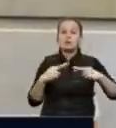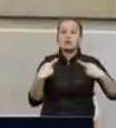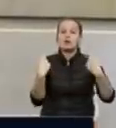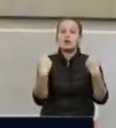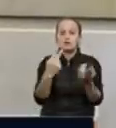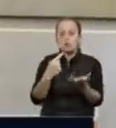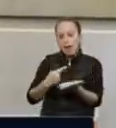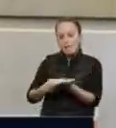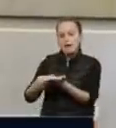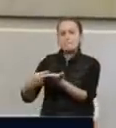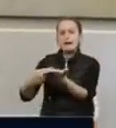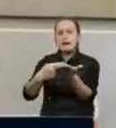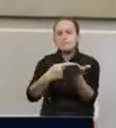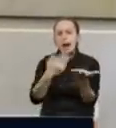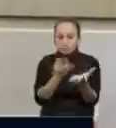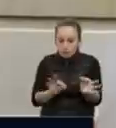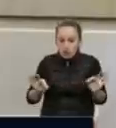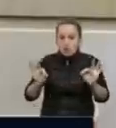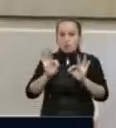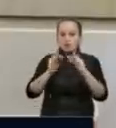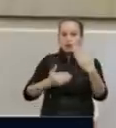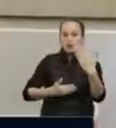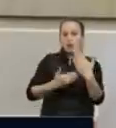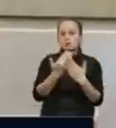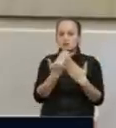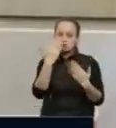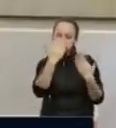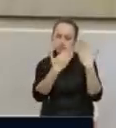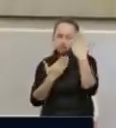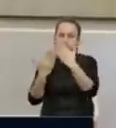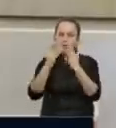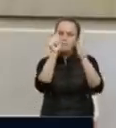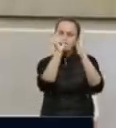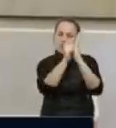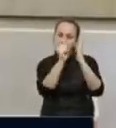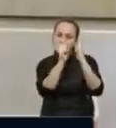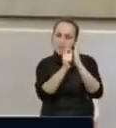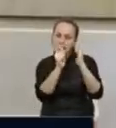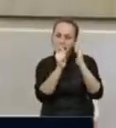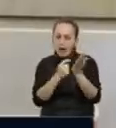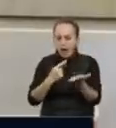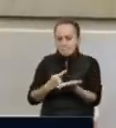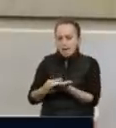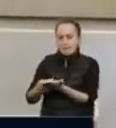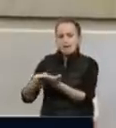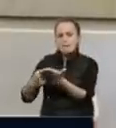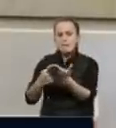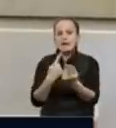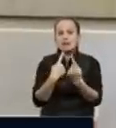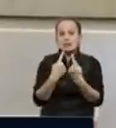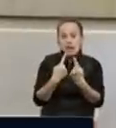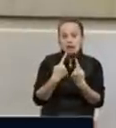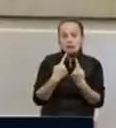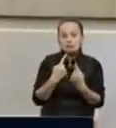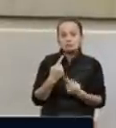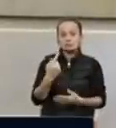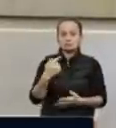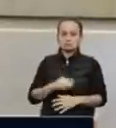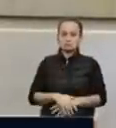ustedes para empezar a examinar punto por punto. Porque lo que no se ha